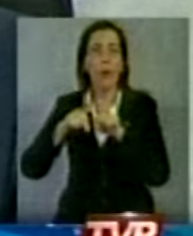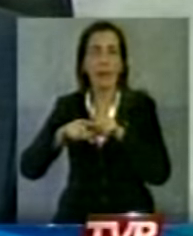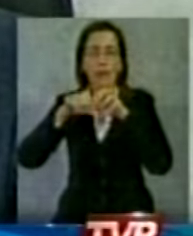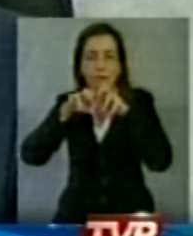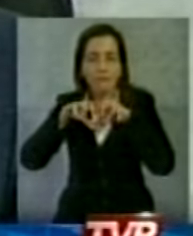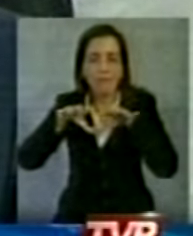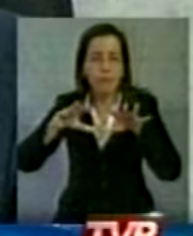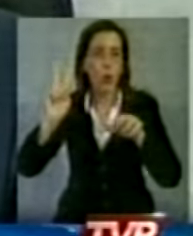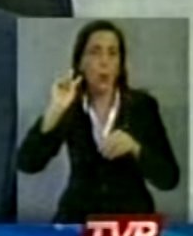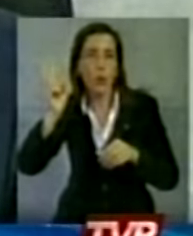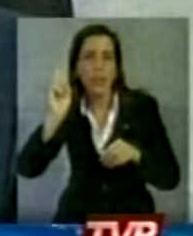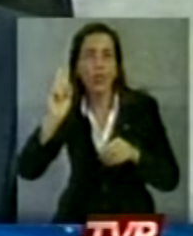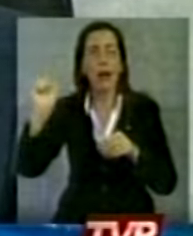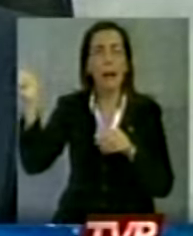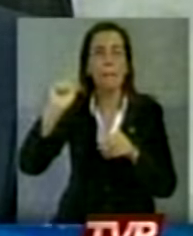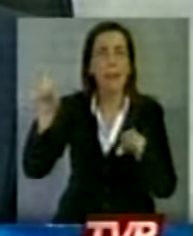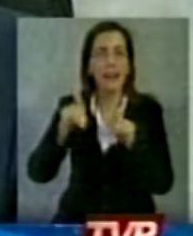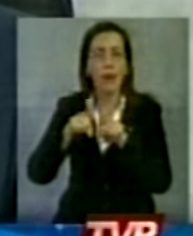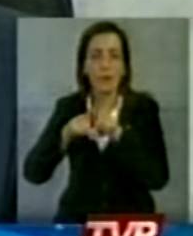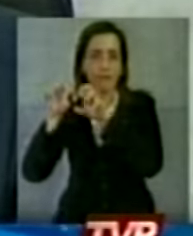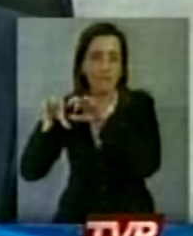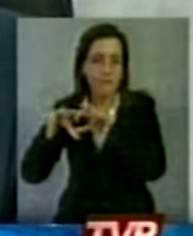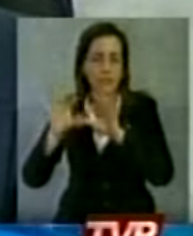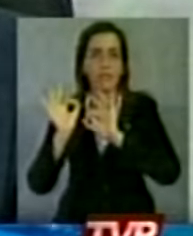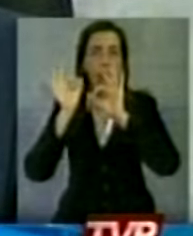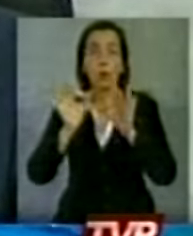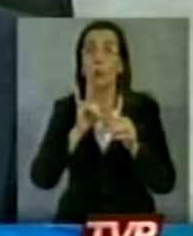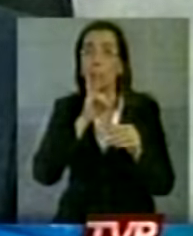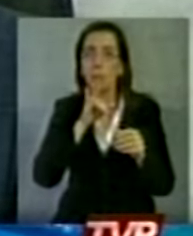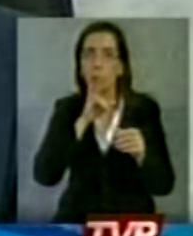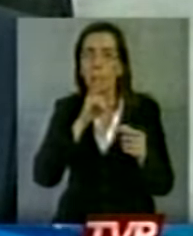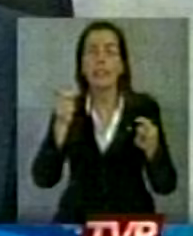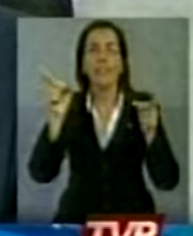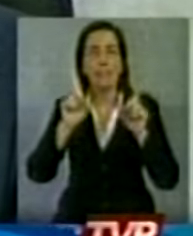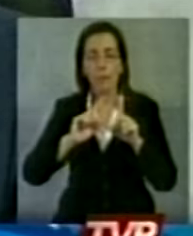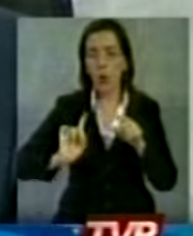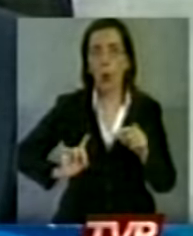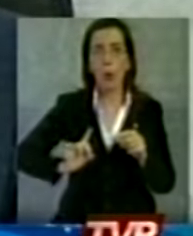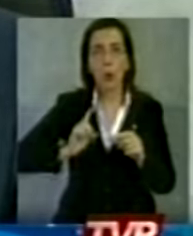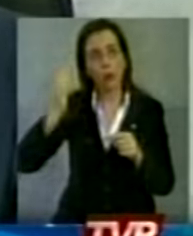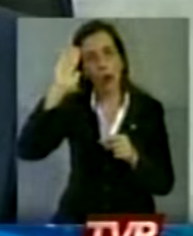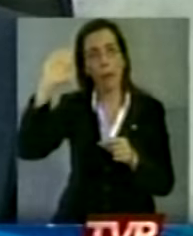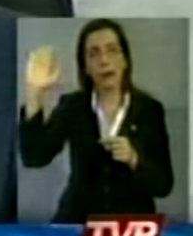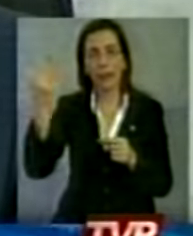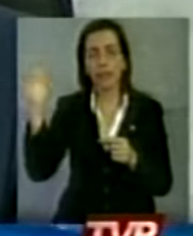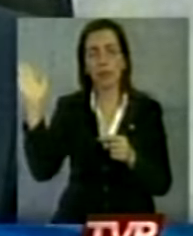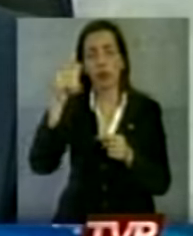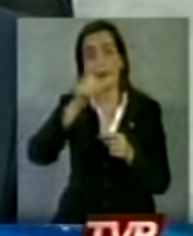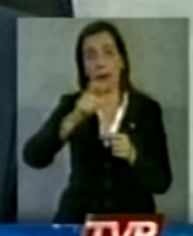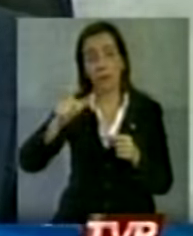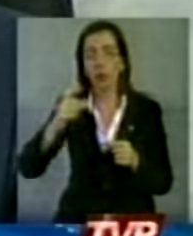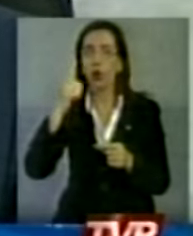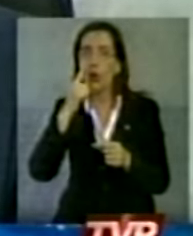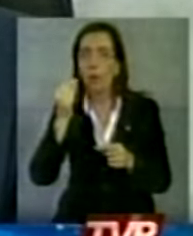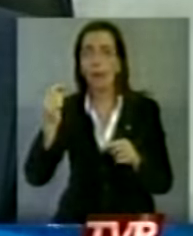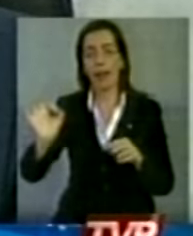que vibró en América y tronó en Tucumán. Y traigo el homenaje de aquellos hombres de